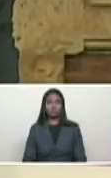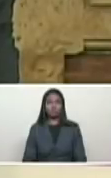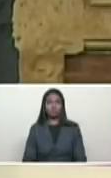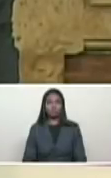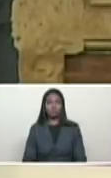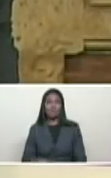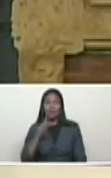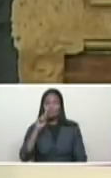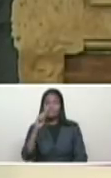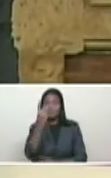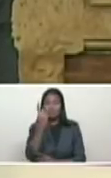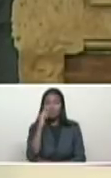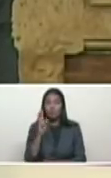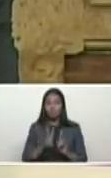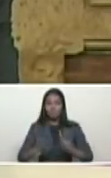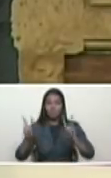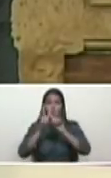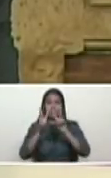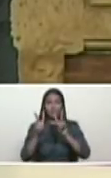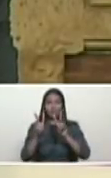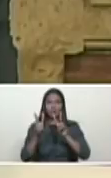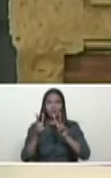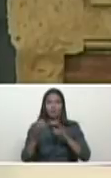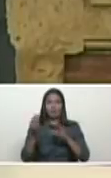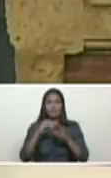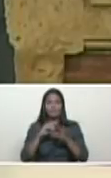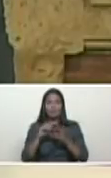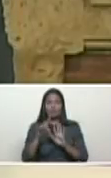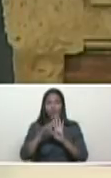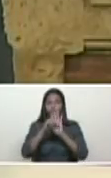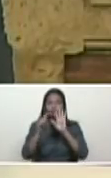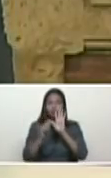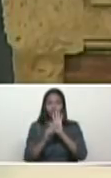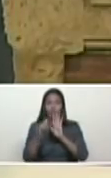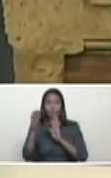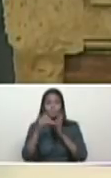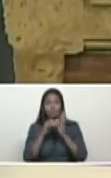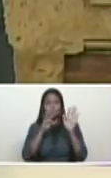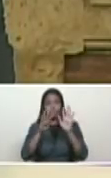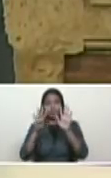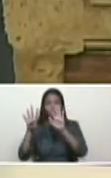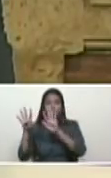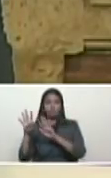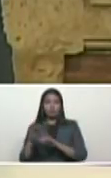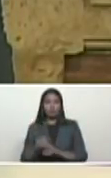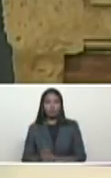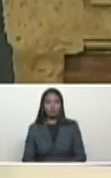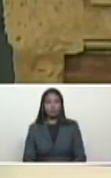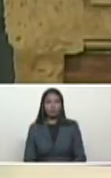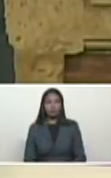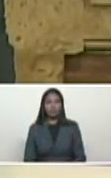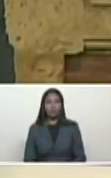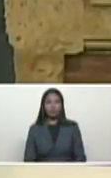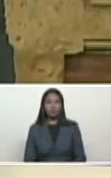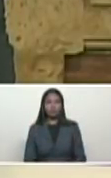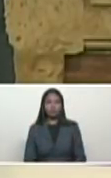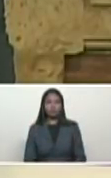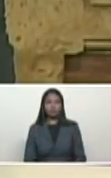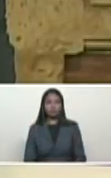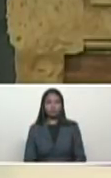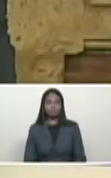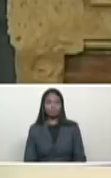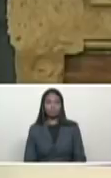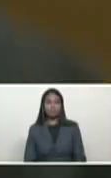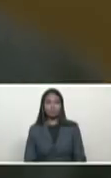de principios de valores que es la constitución de 1999 con la constitución de